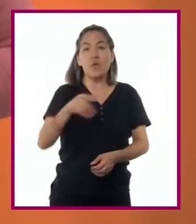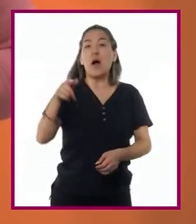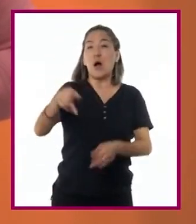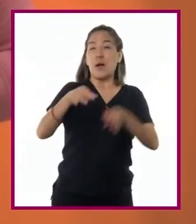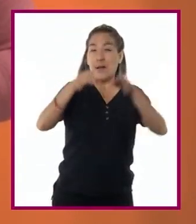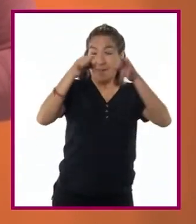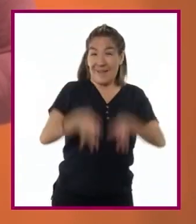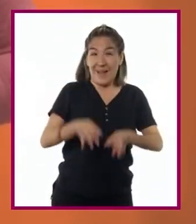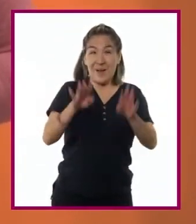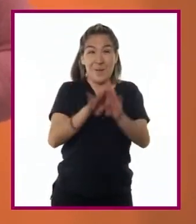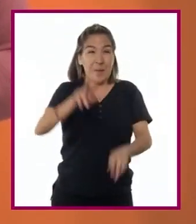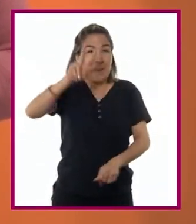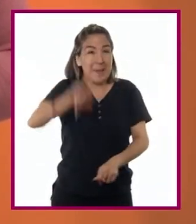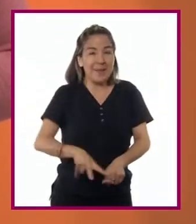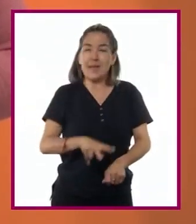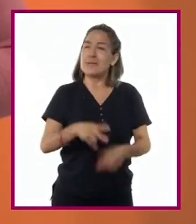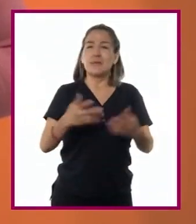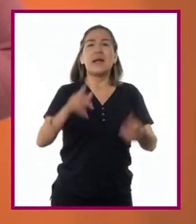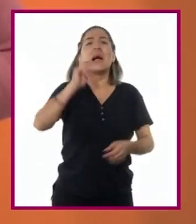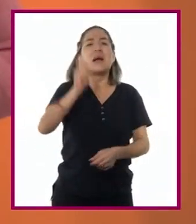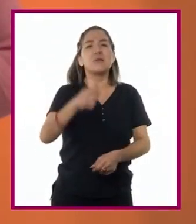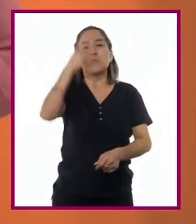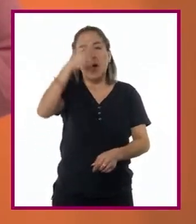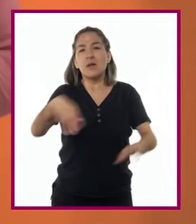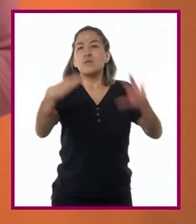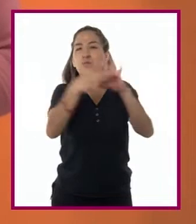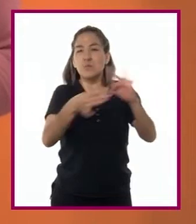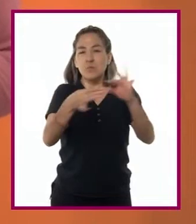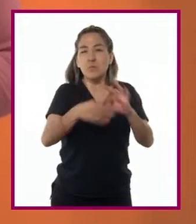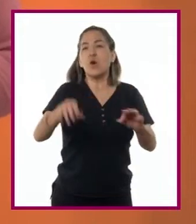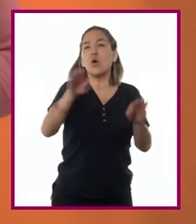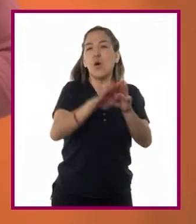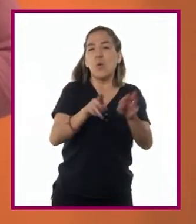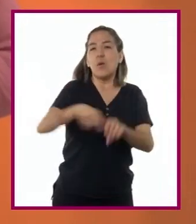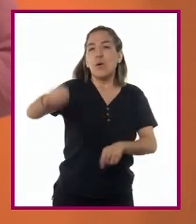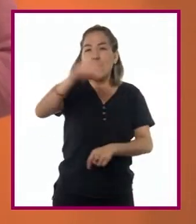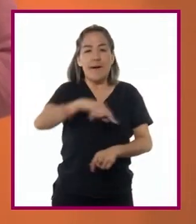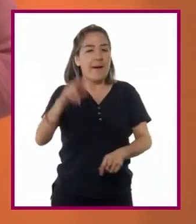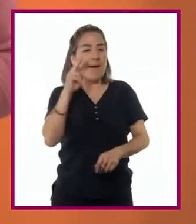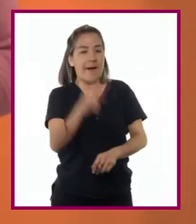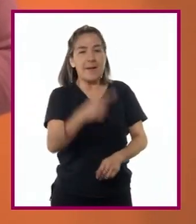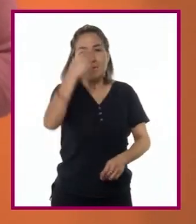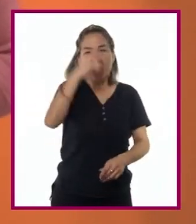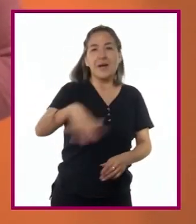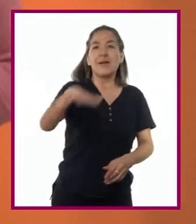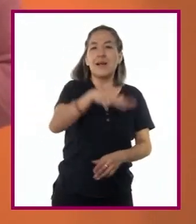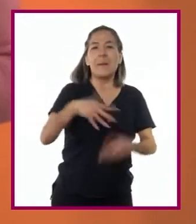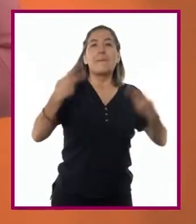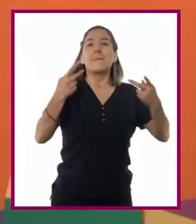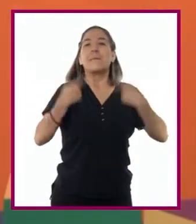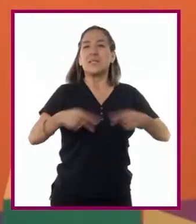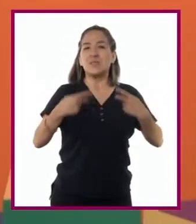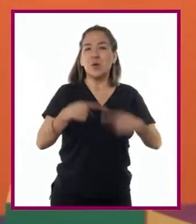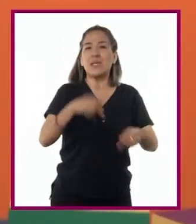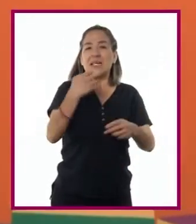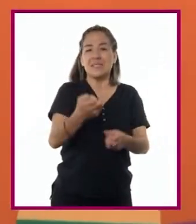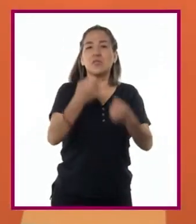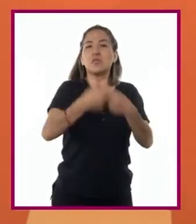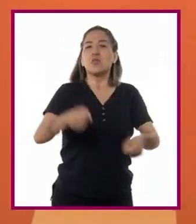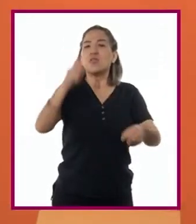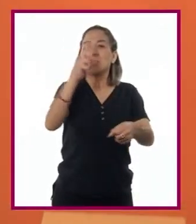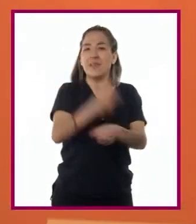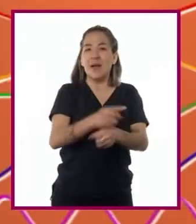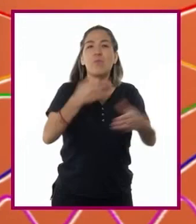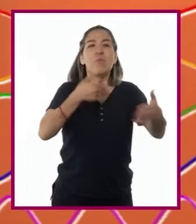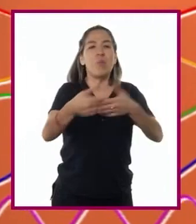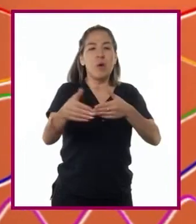verdades acabadas, su aprovechamiento ha permitido el desarrollo de la sociedad moderna. Tal es el caso